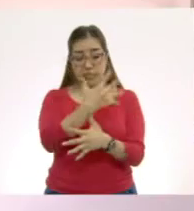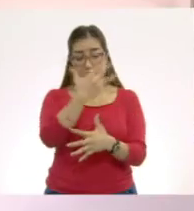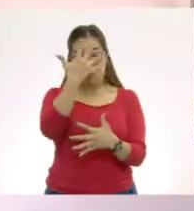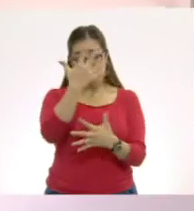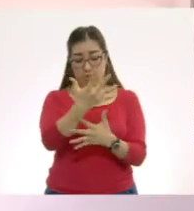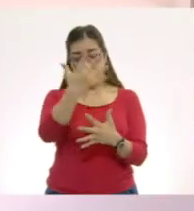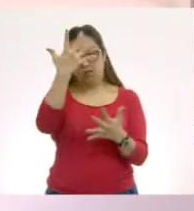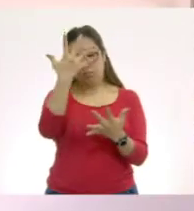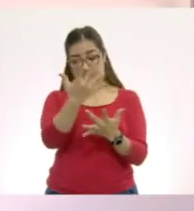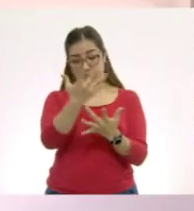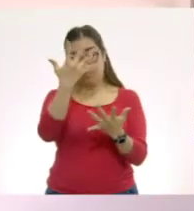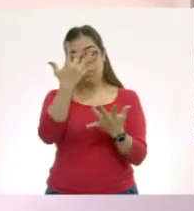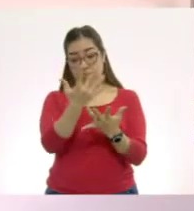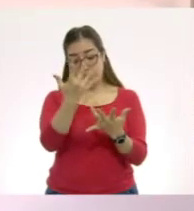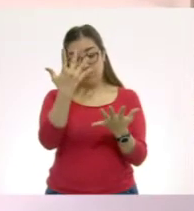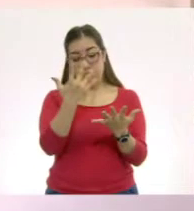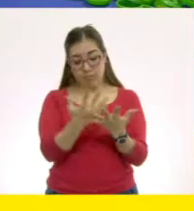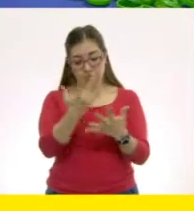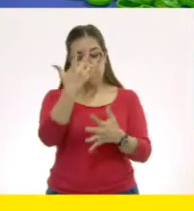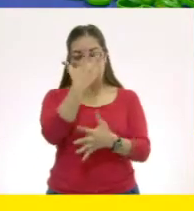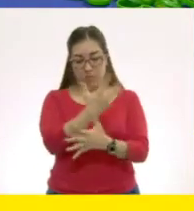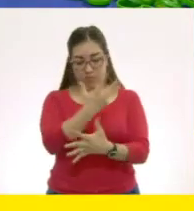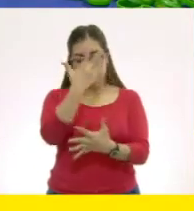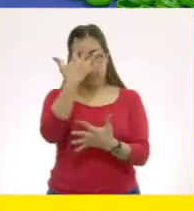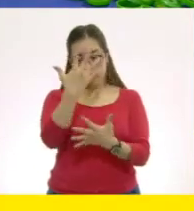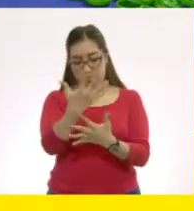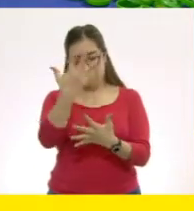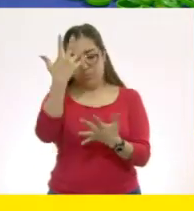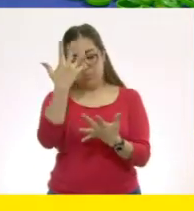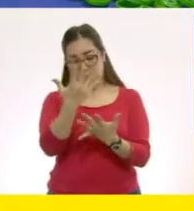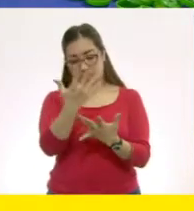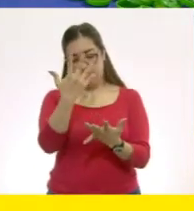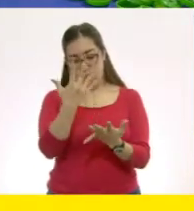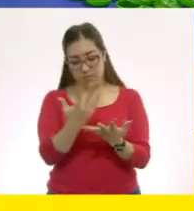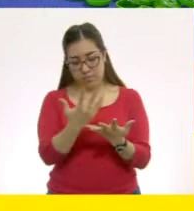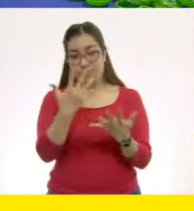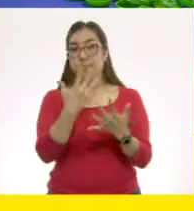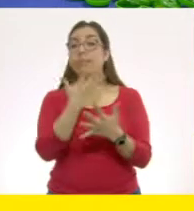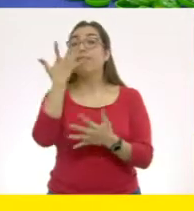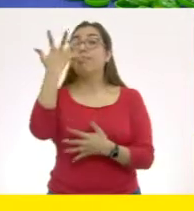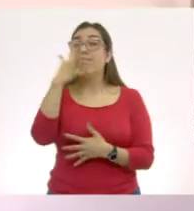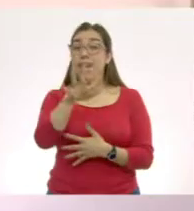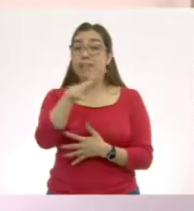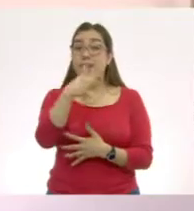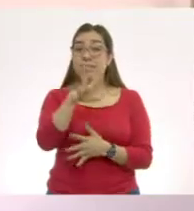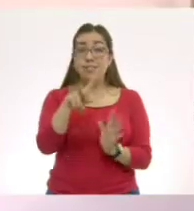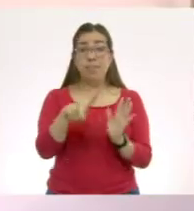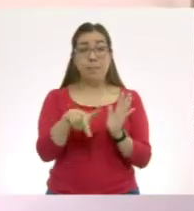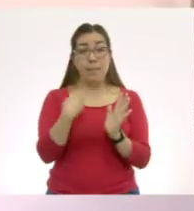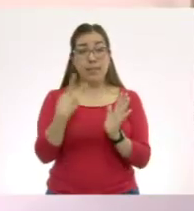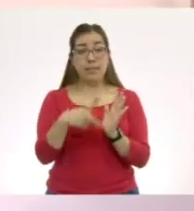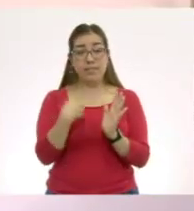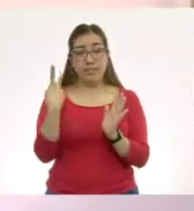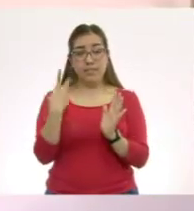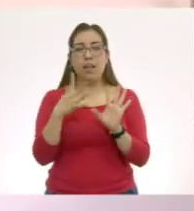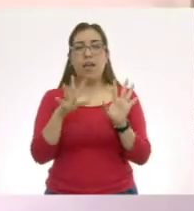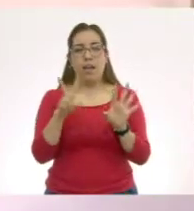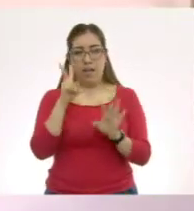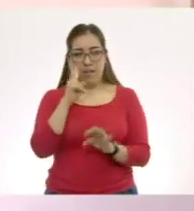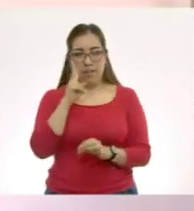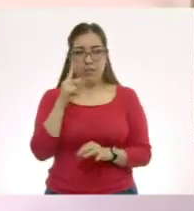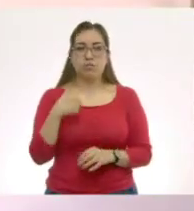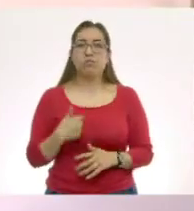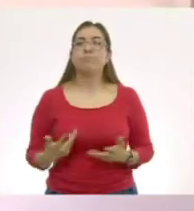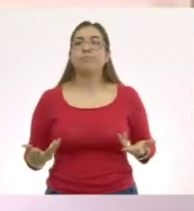2, 3, 4, 5, 6, 7, 8, 9 y 10. 10 veces, maestra. Entonces, voy a anotar